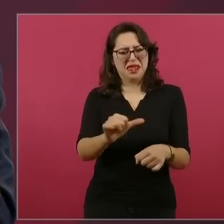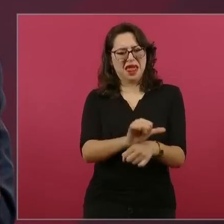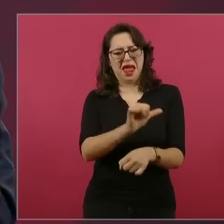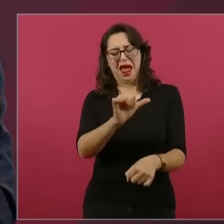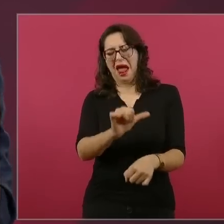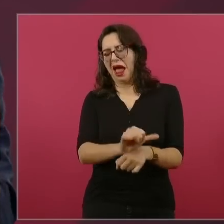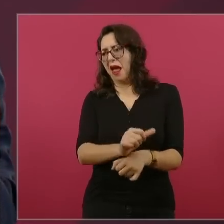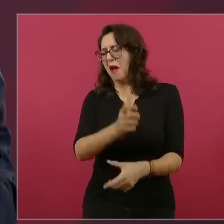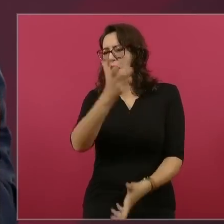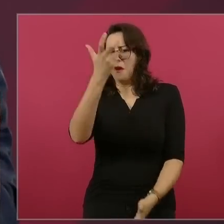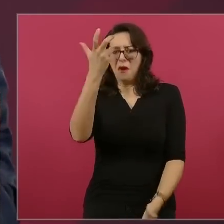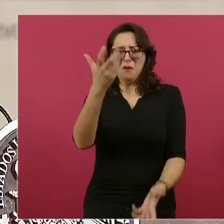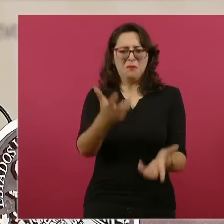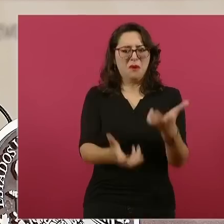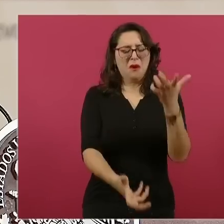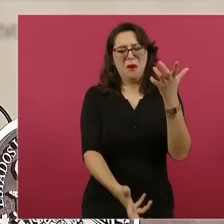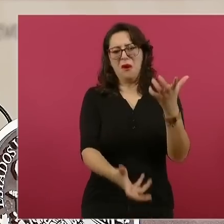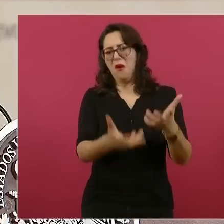los